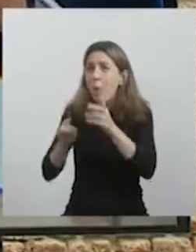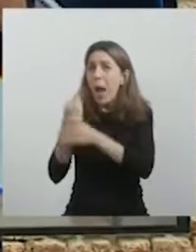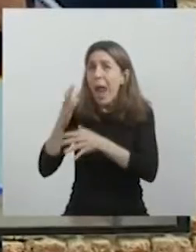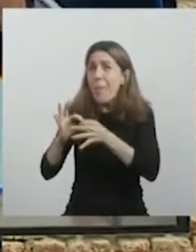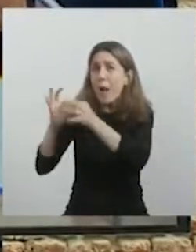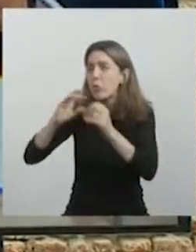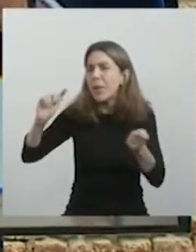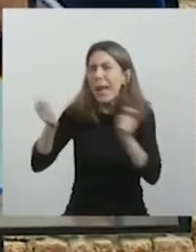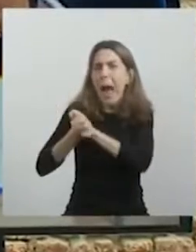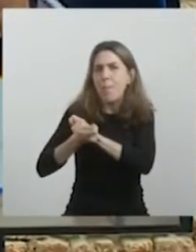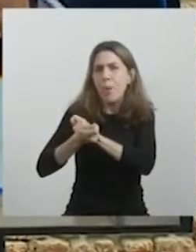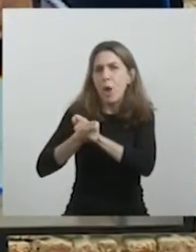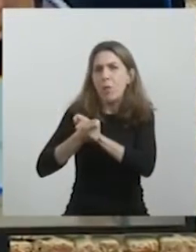convenga,